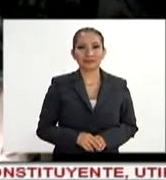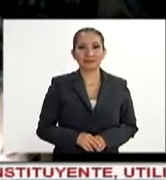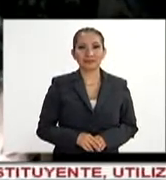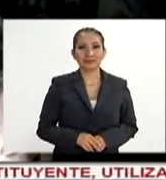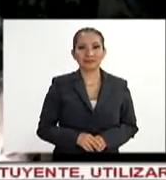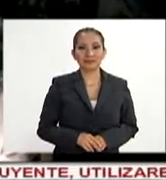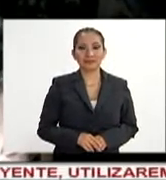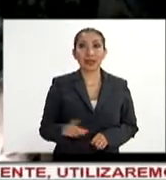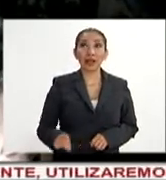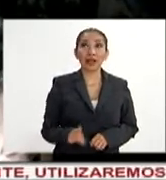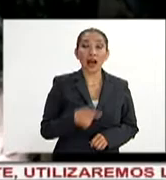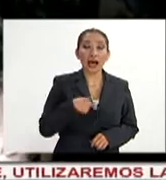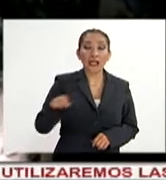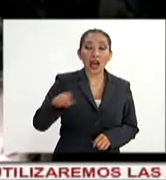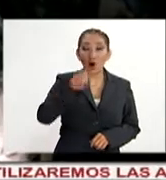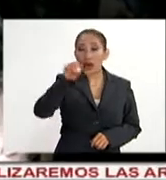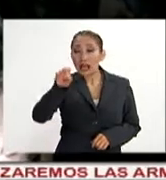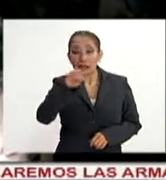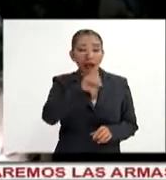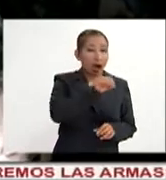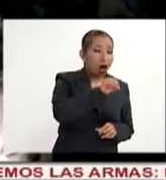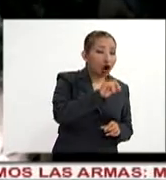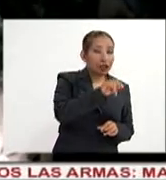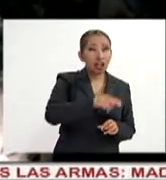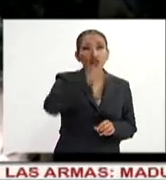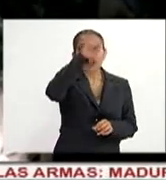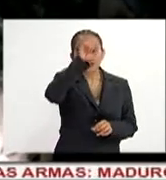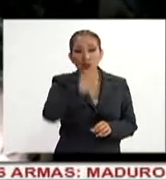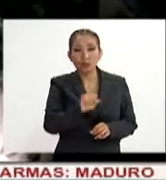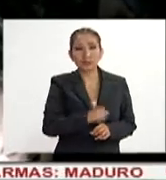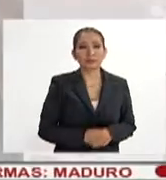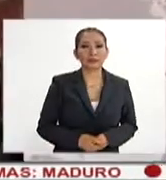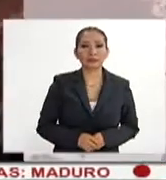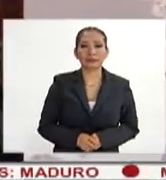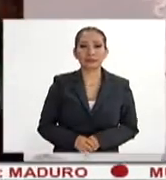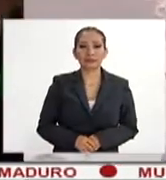de oriente a occidente, de norte a sur.